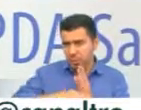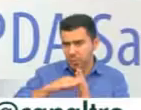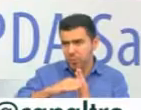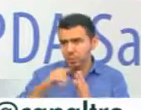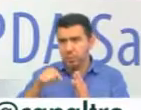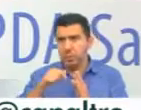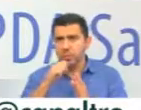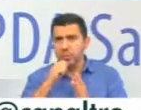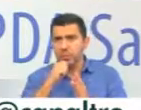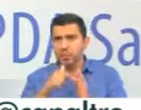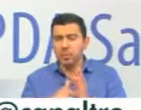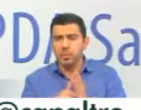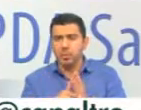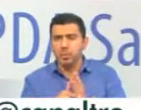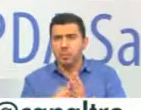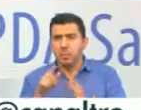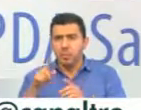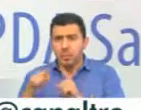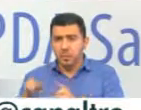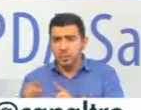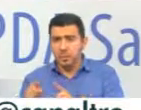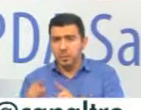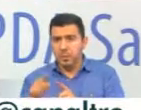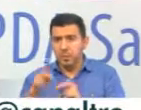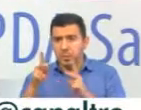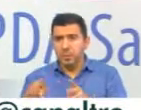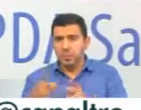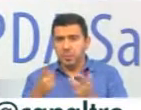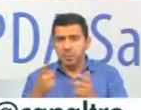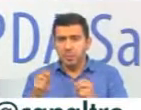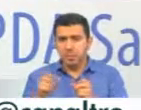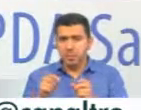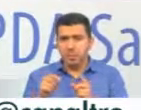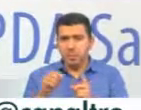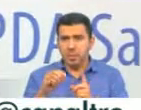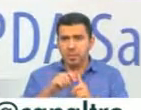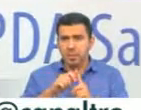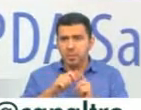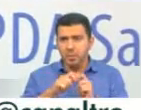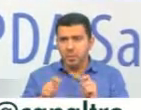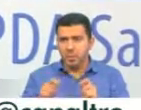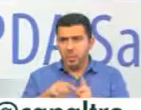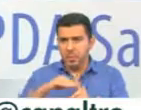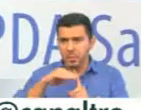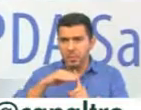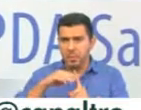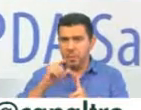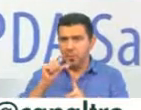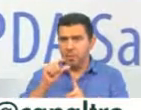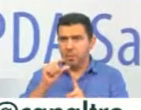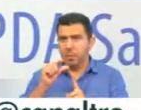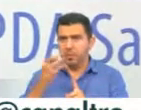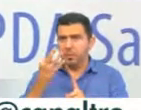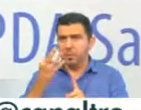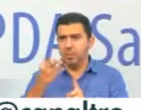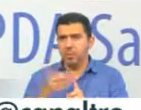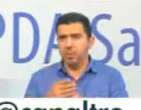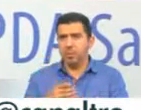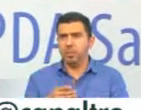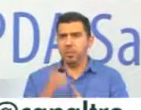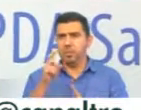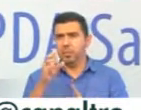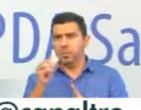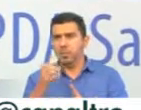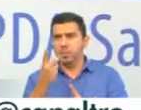donde están los usuarios consumiendo 60 metros cúbicos, 70 metros cúbicos, entonces lo que significa que es un dato absolutamente desorbitante y que nos